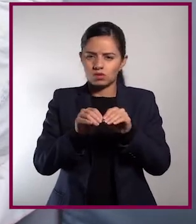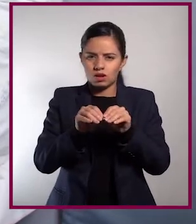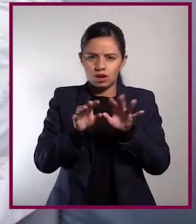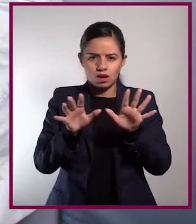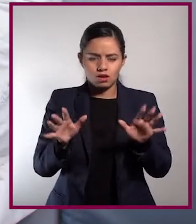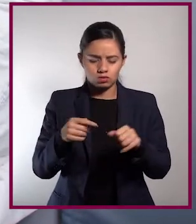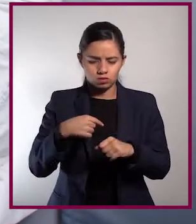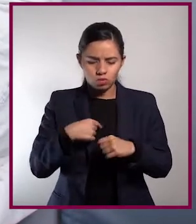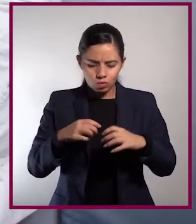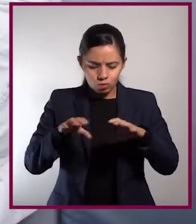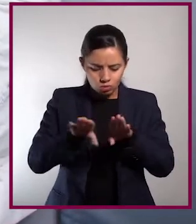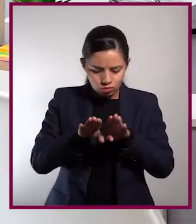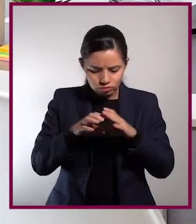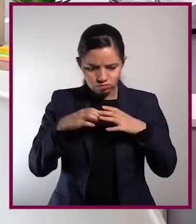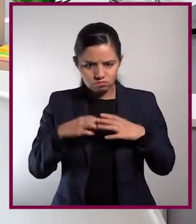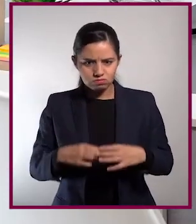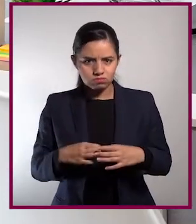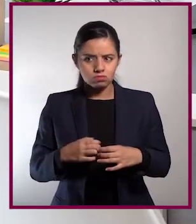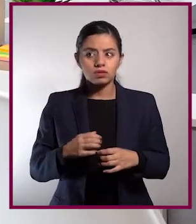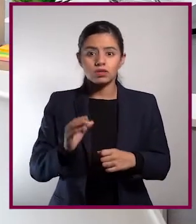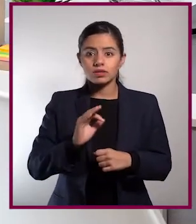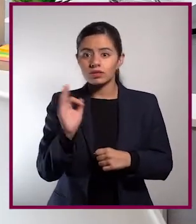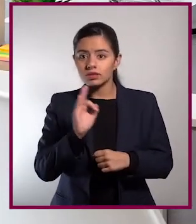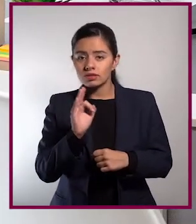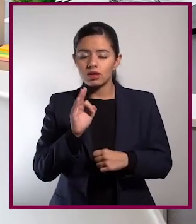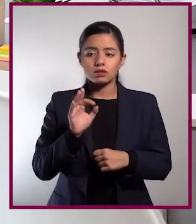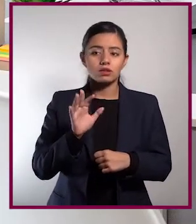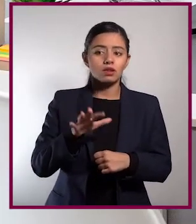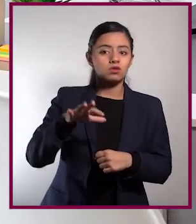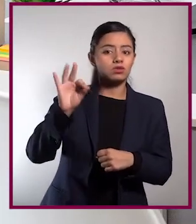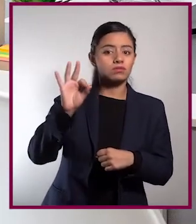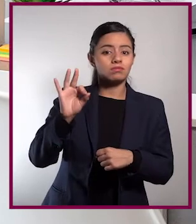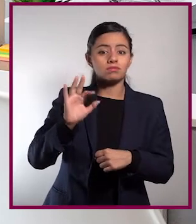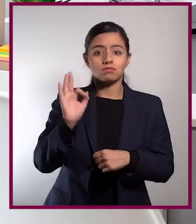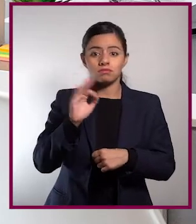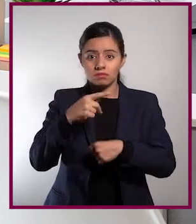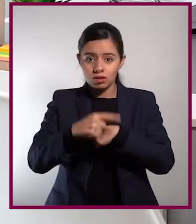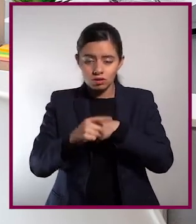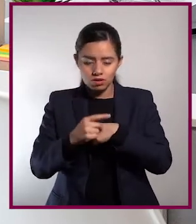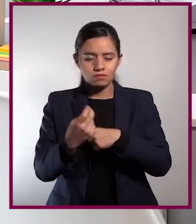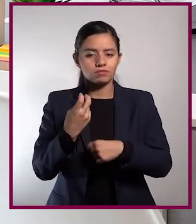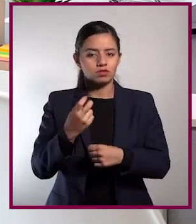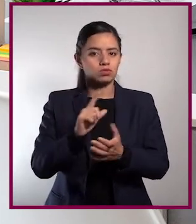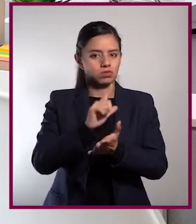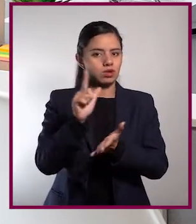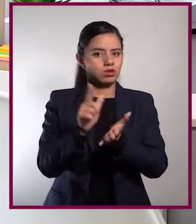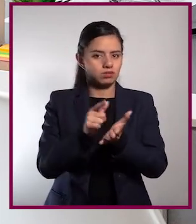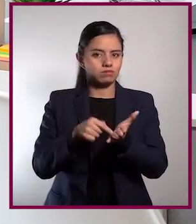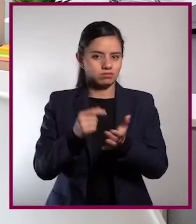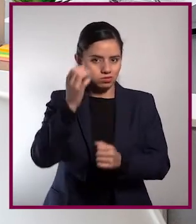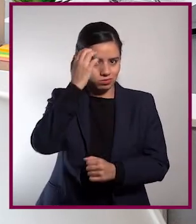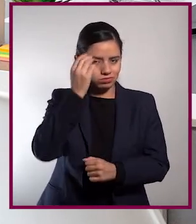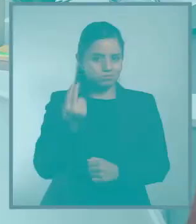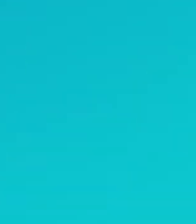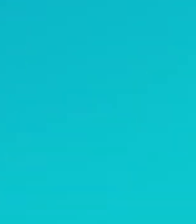datos relacionados con su estado de salud, las alternativas disponibles, los riesgos y beneficios, así como los derechos